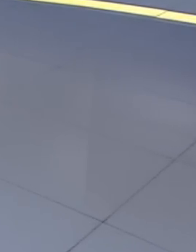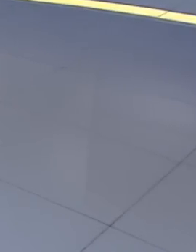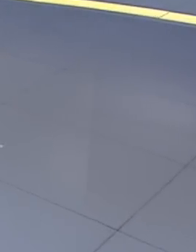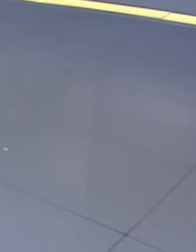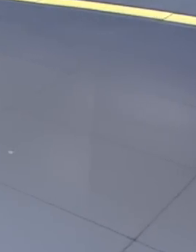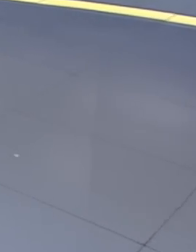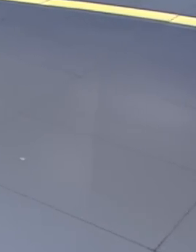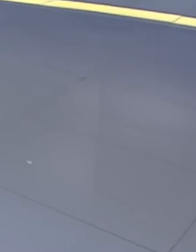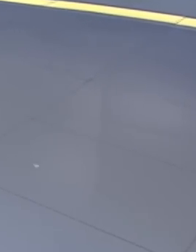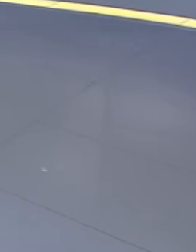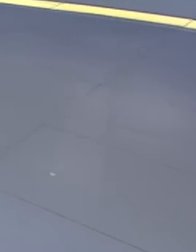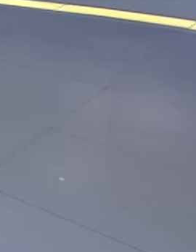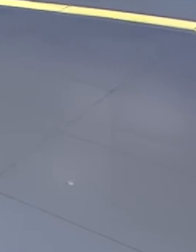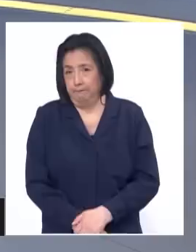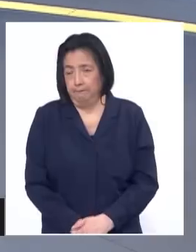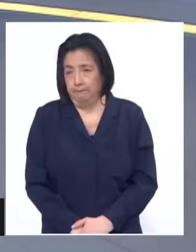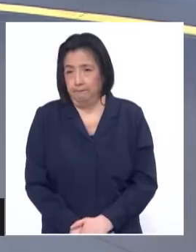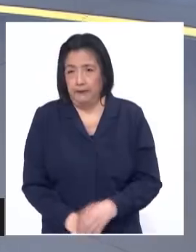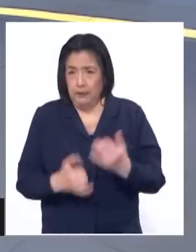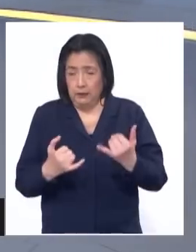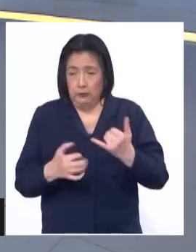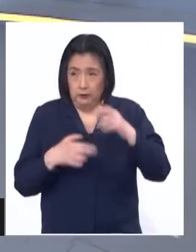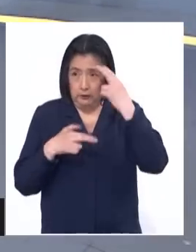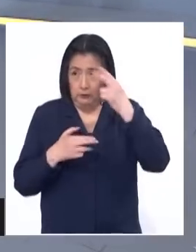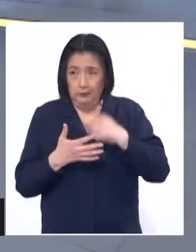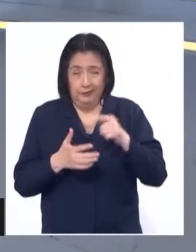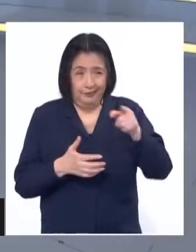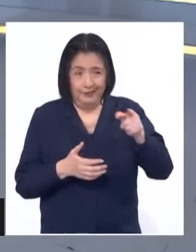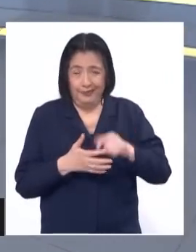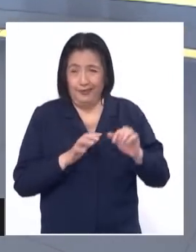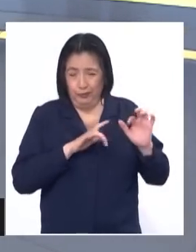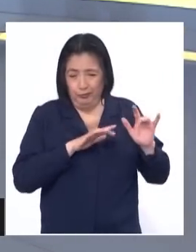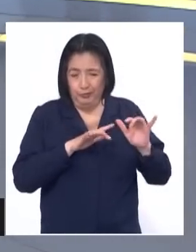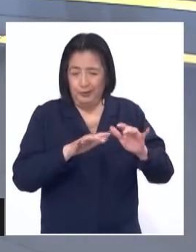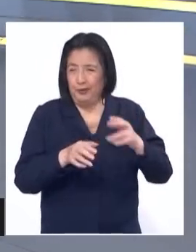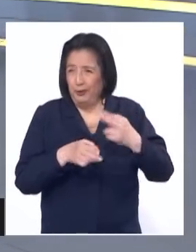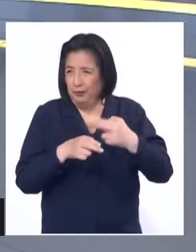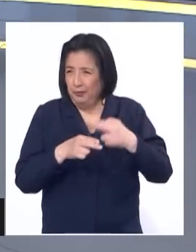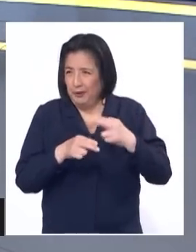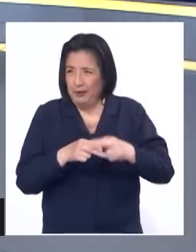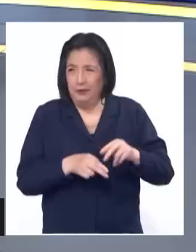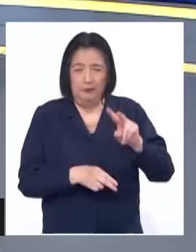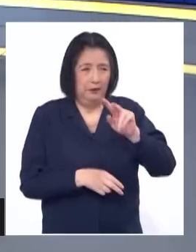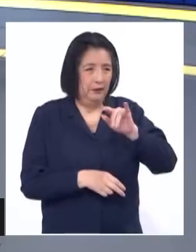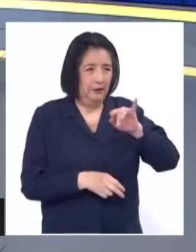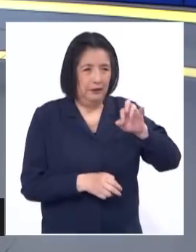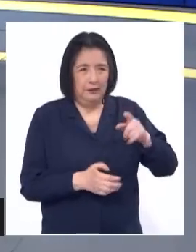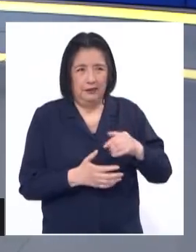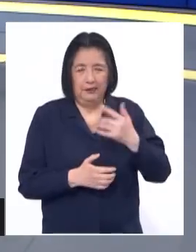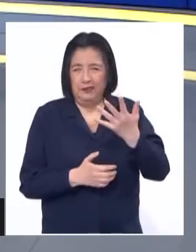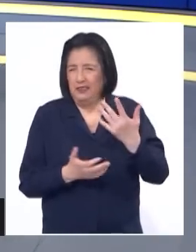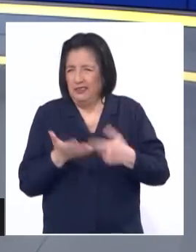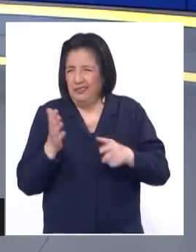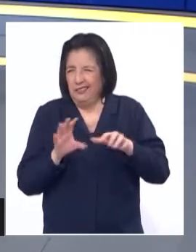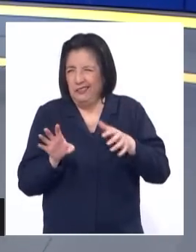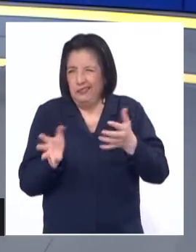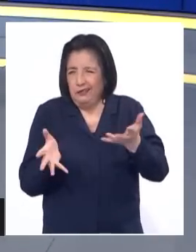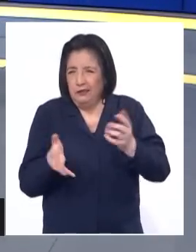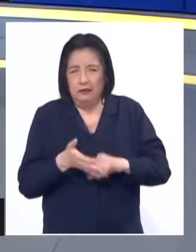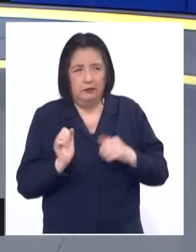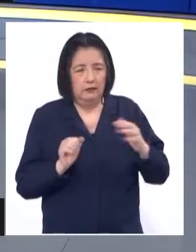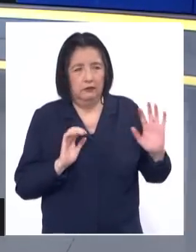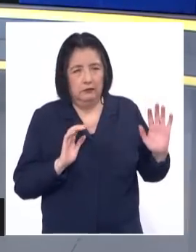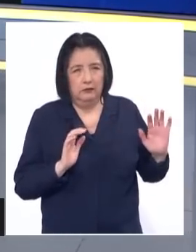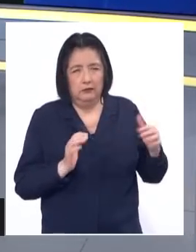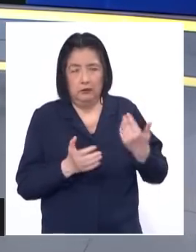Es noticia ahora y desde la mañana este operativo llamado Valquiria 5. ¿Qué tiene? ¿De qué va este operativo? Llega